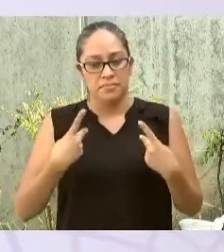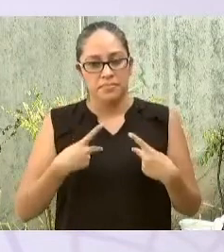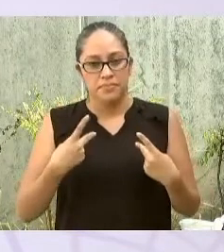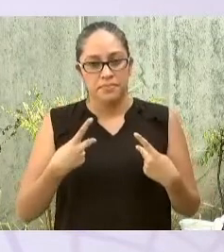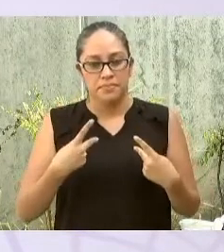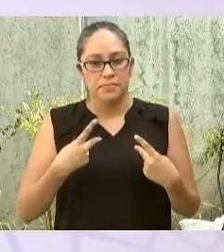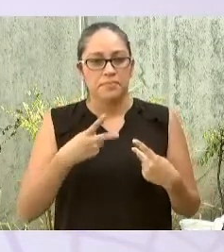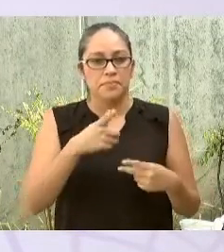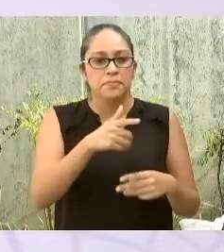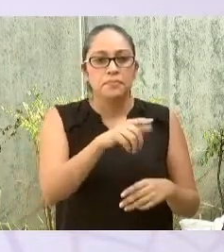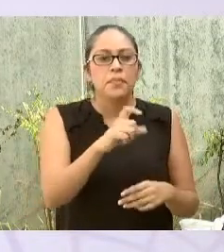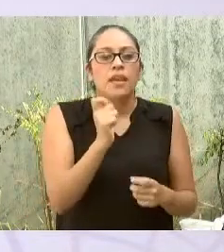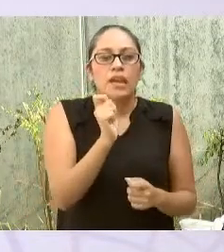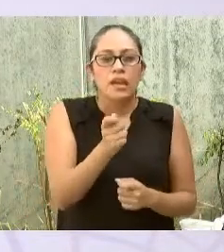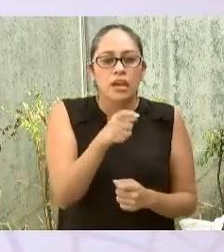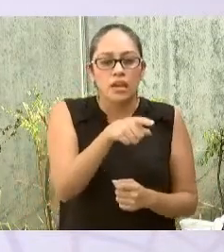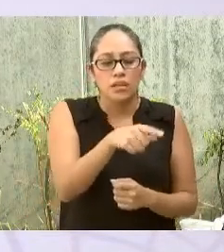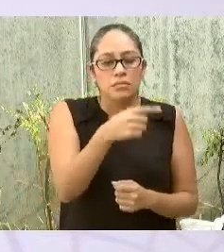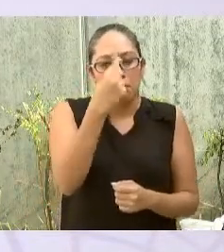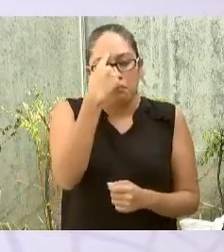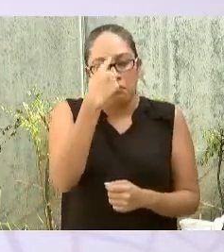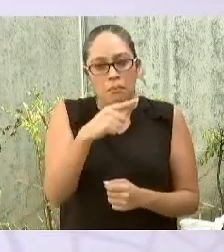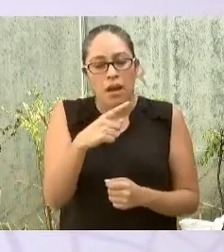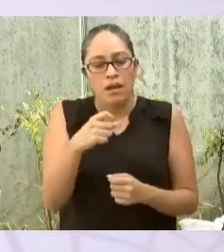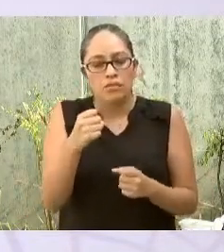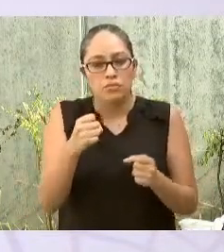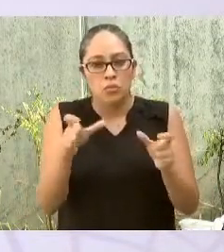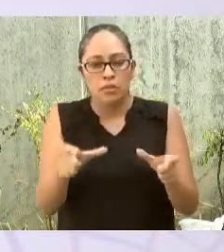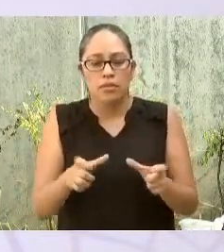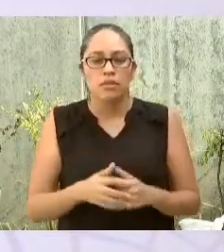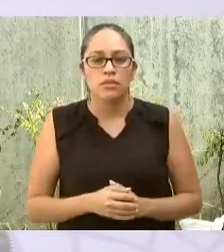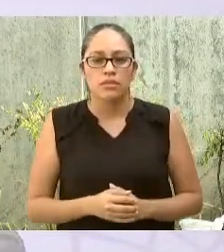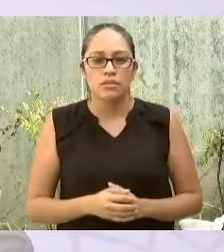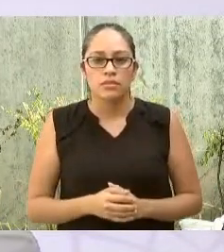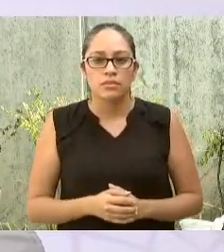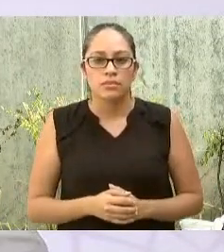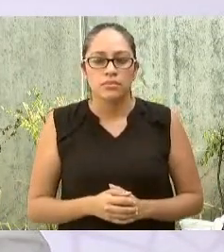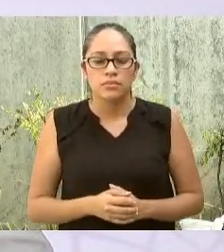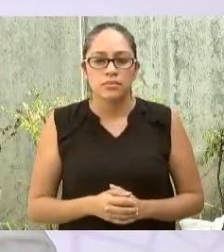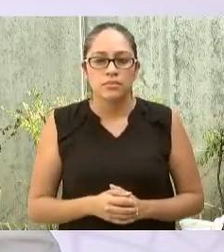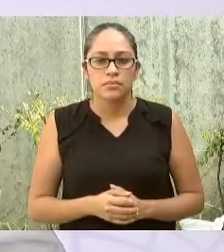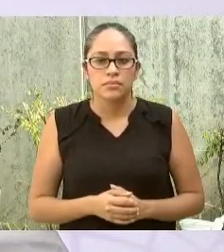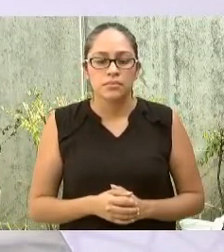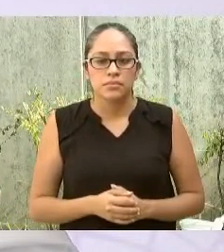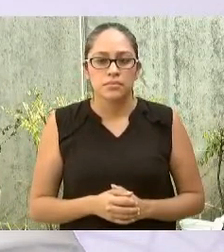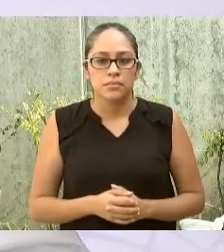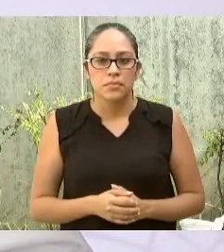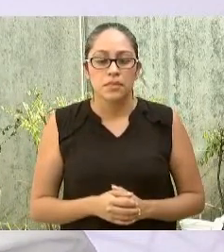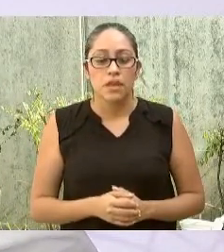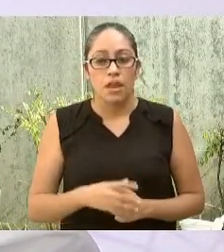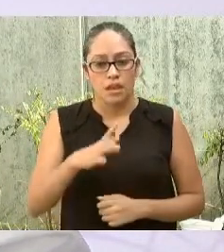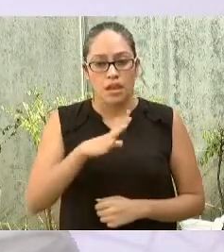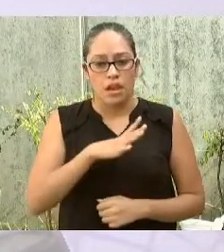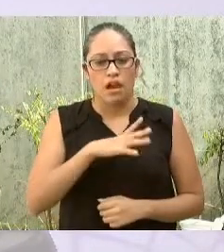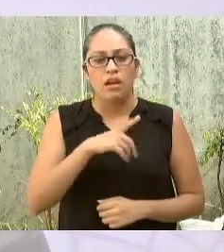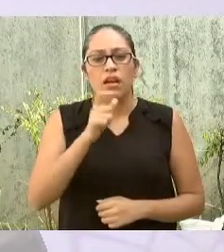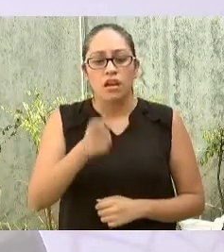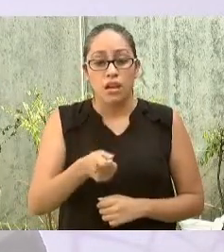Me acuerdo de sus intervenciones, que hablaba de que había una impunidad